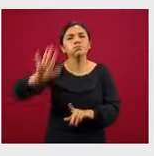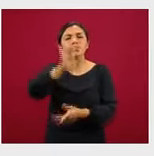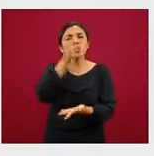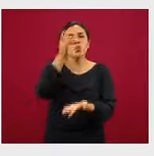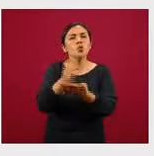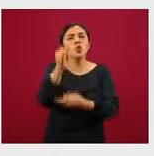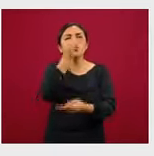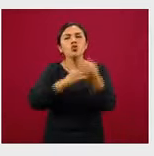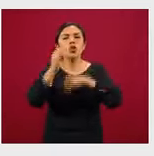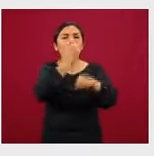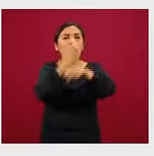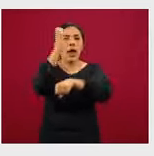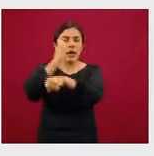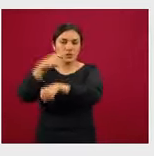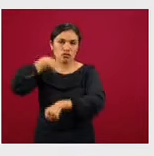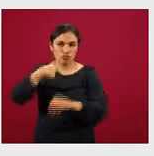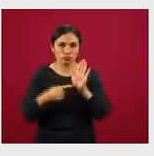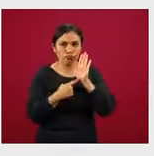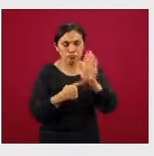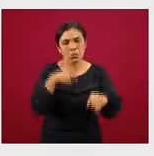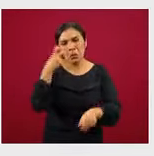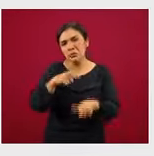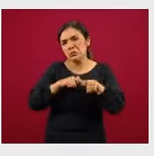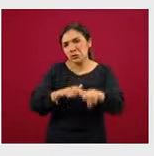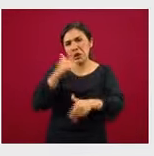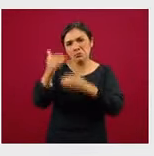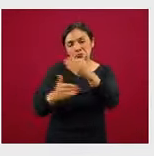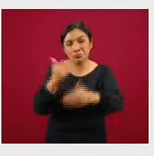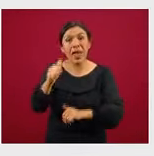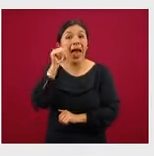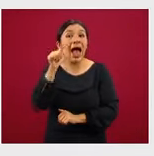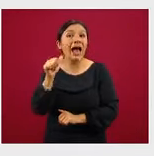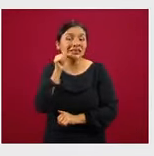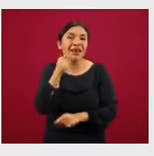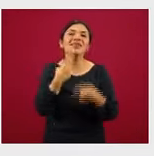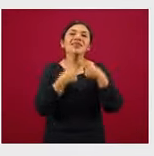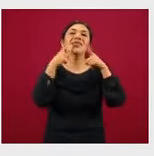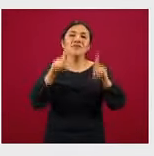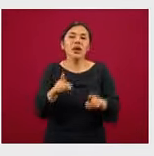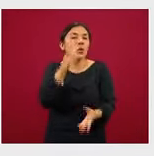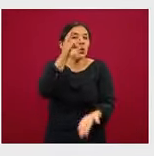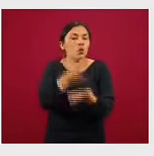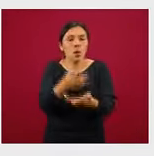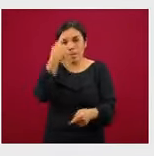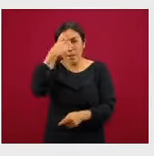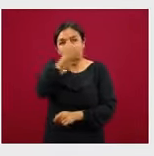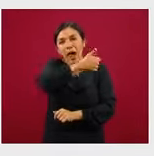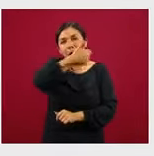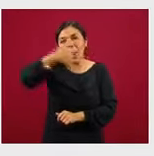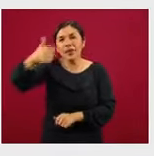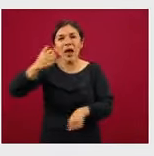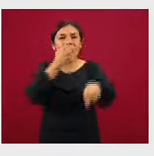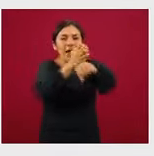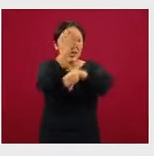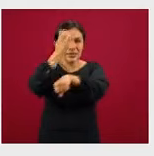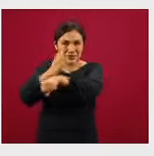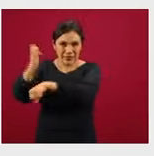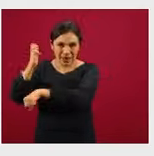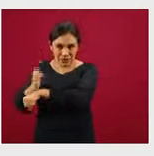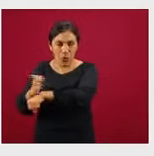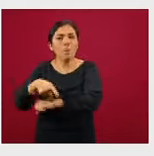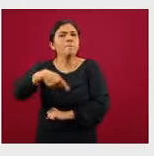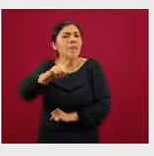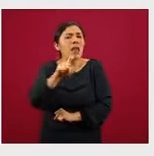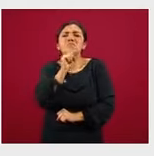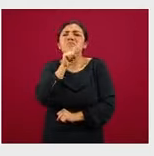entidades federativas que presentamos y así nos vamos a seguir. Ayer usamos una escala específica para cada entidad federativa, pero